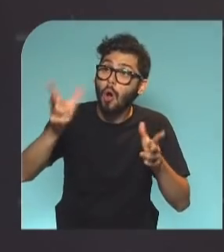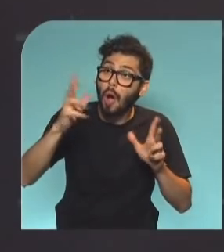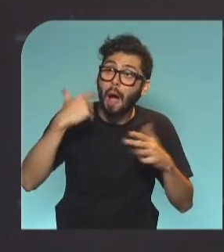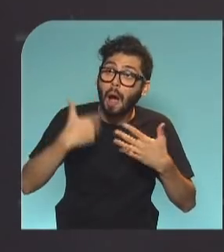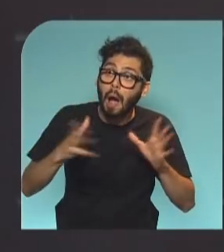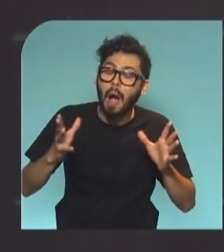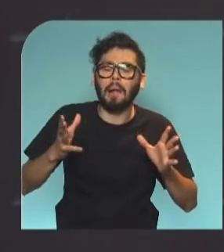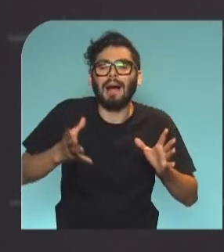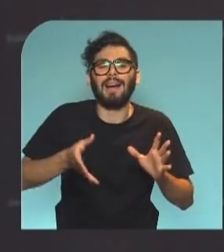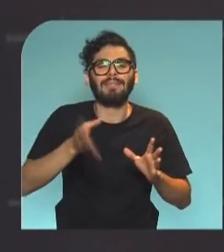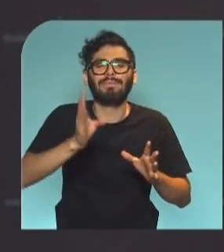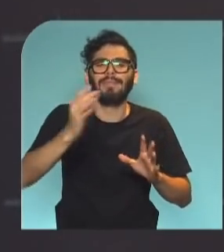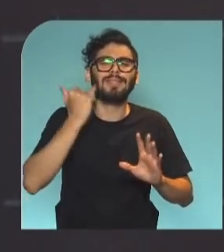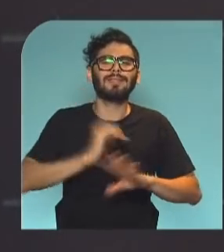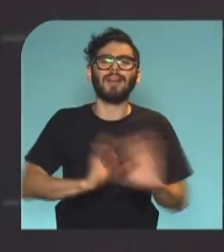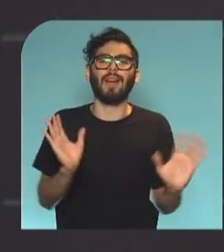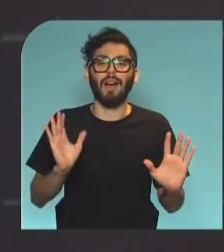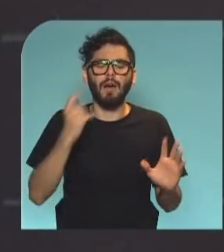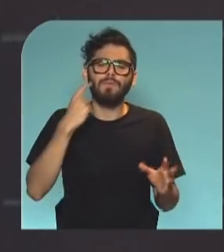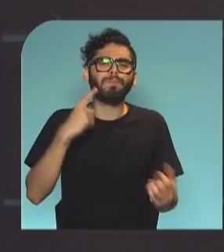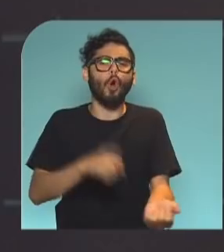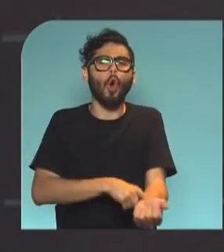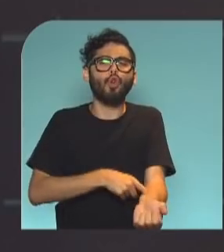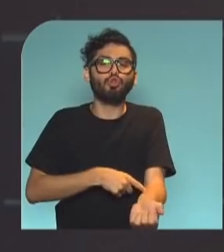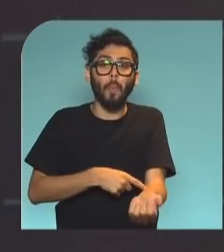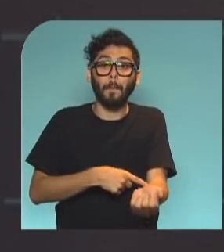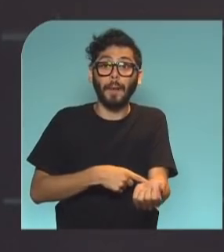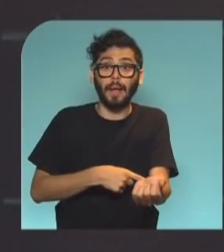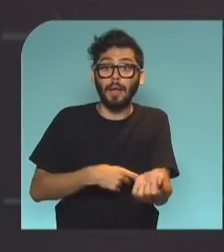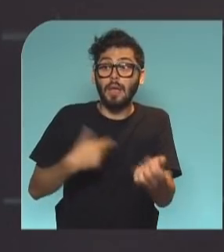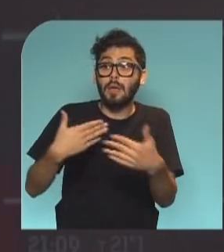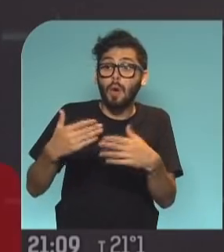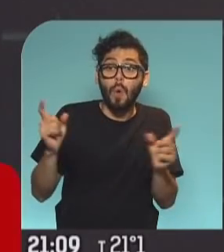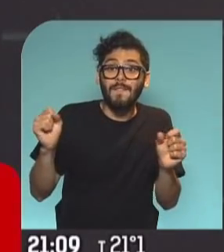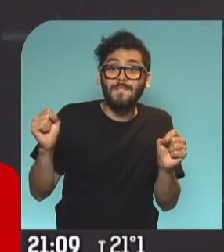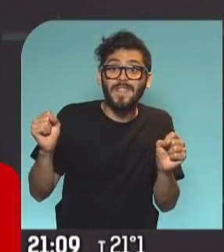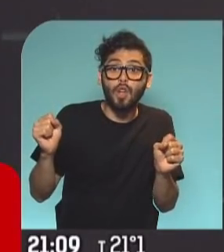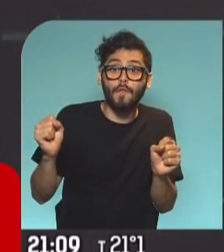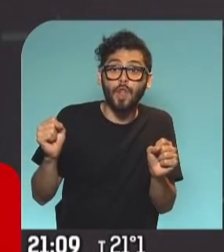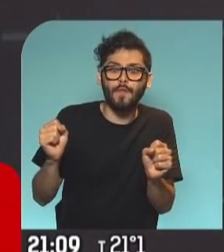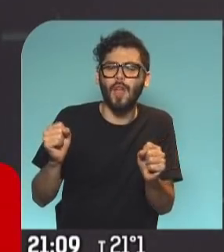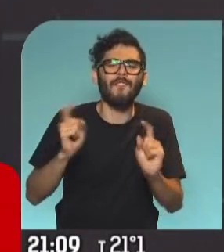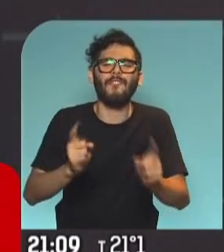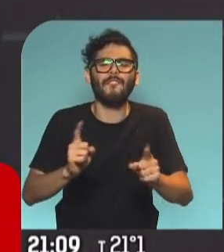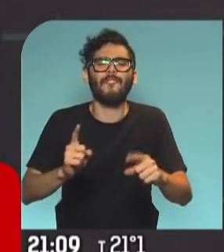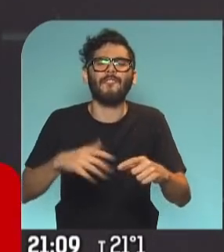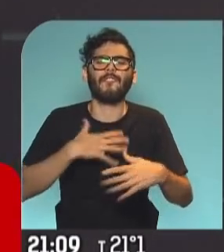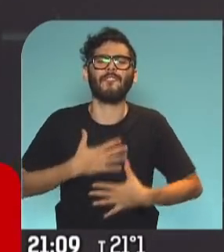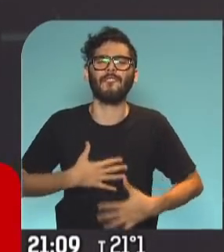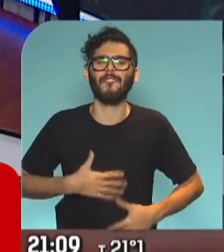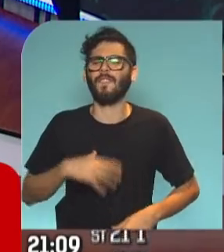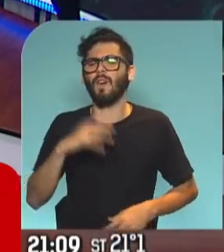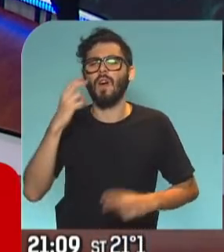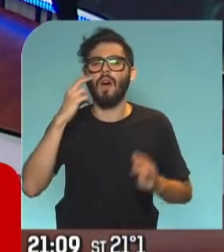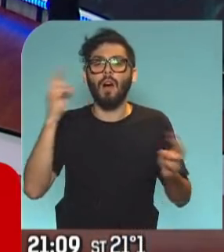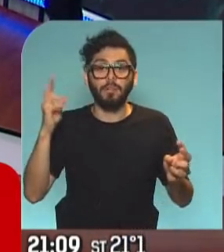entretenerse y sigue esa costumbre durante los primeros meses del invierno y empiezan las infecciones de las vías respiratorias. Mire